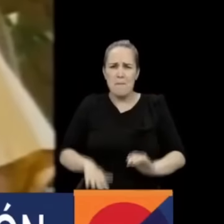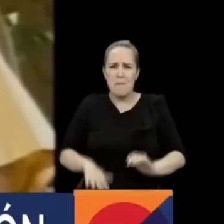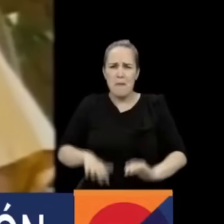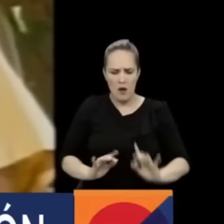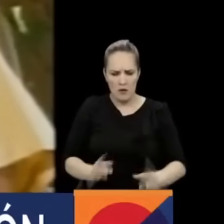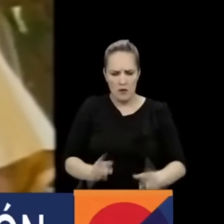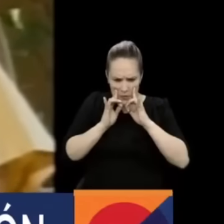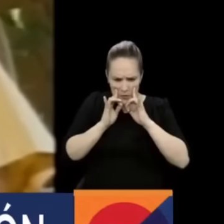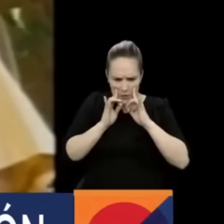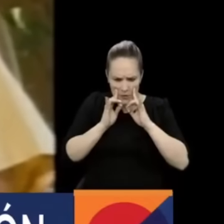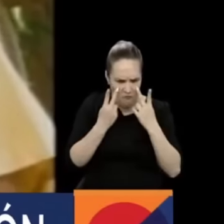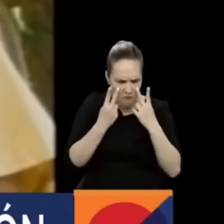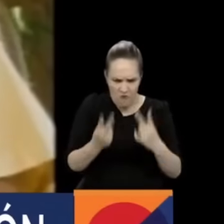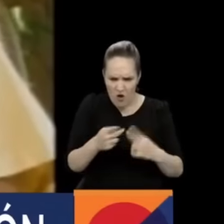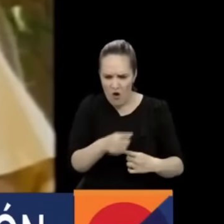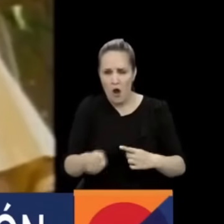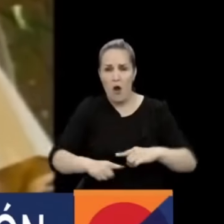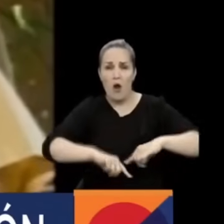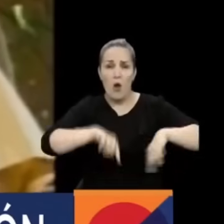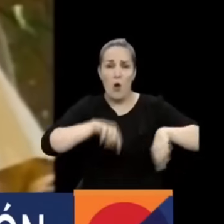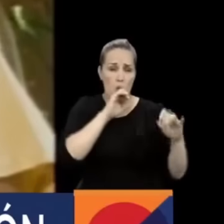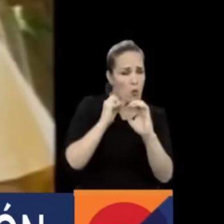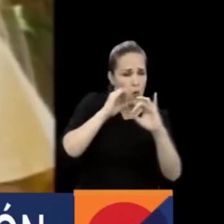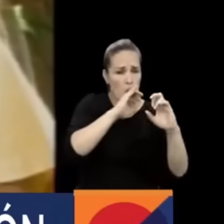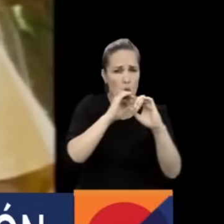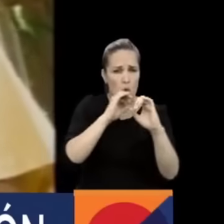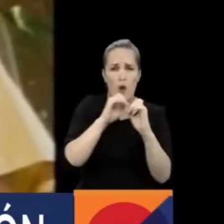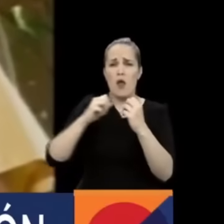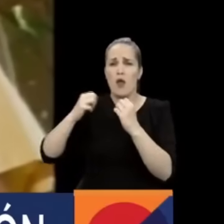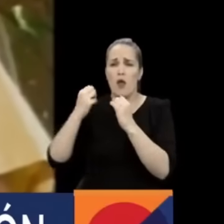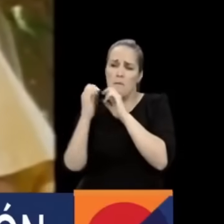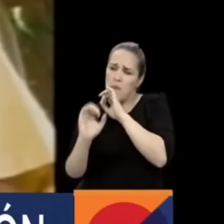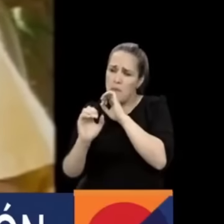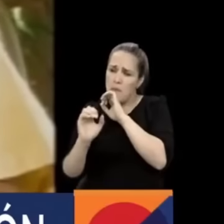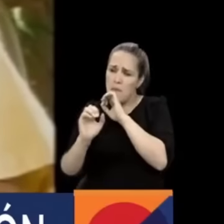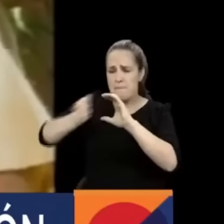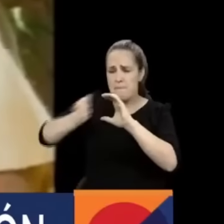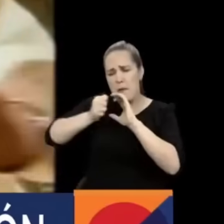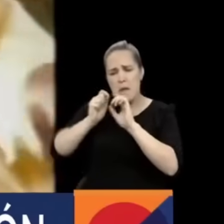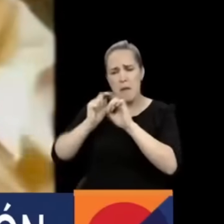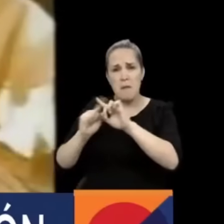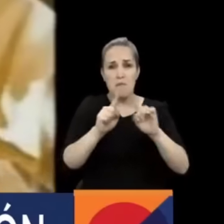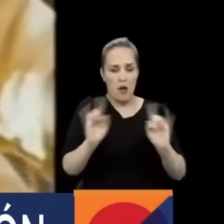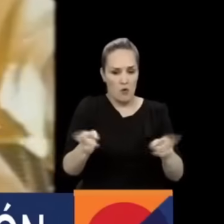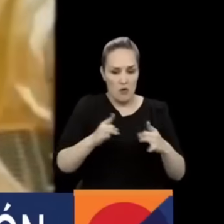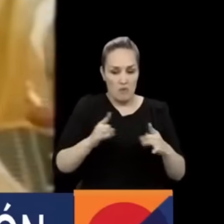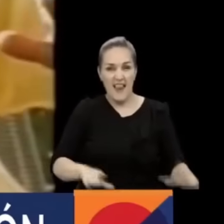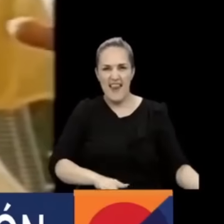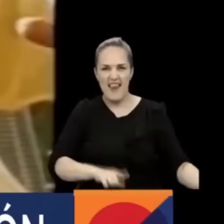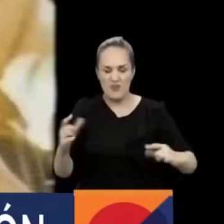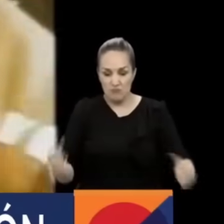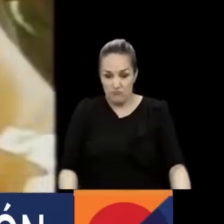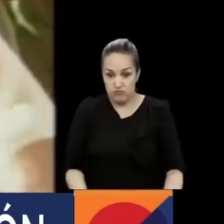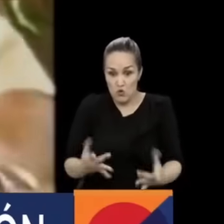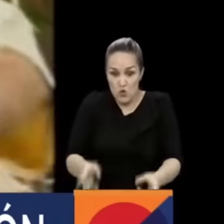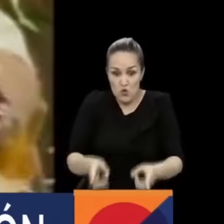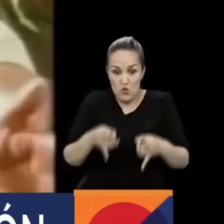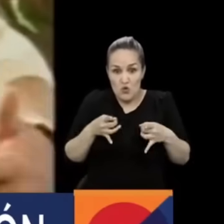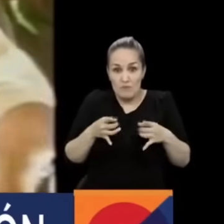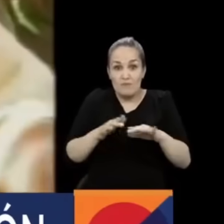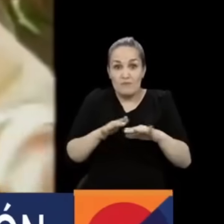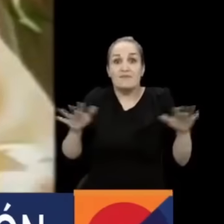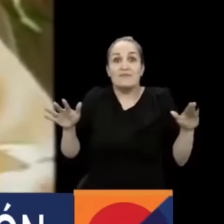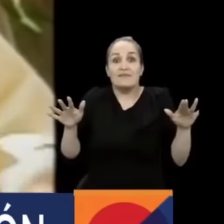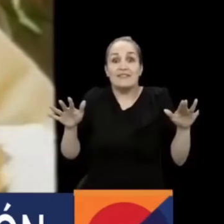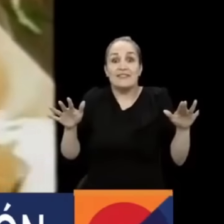y esos clarinetes y esas trompetas de las papayeras, ya tú estás listo, ya tú. El problema es cuando